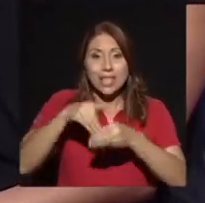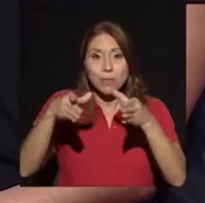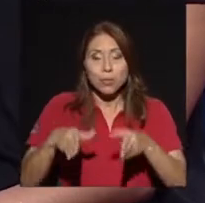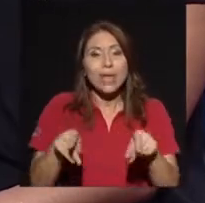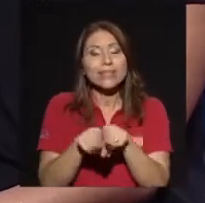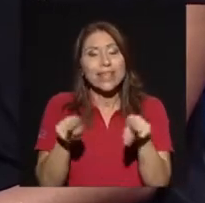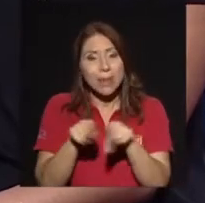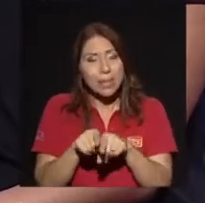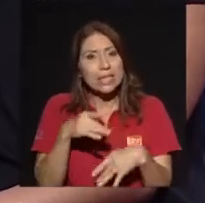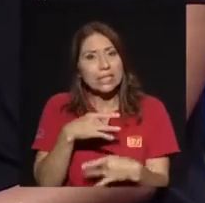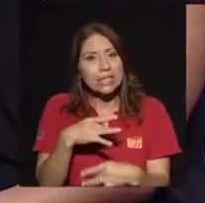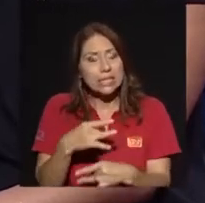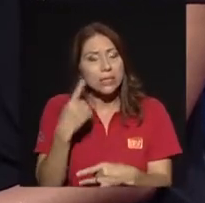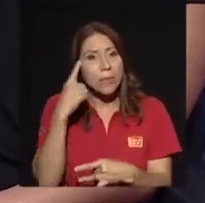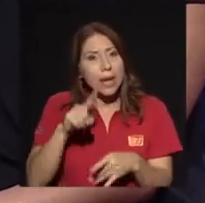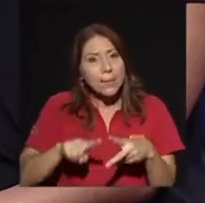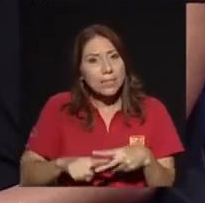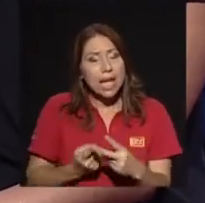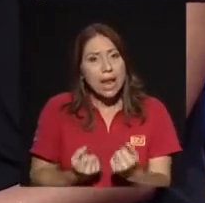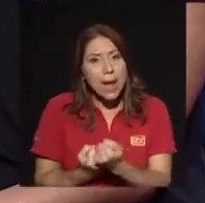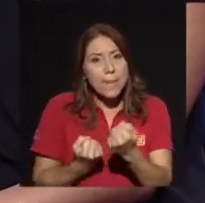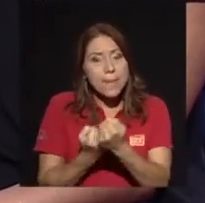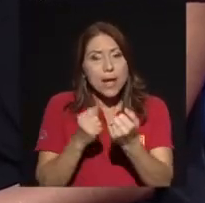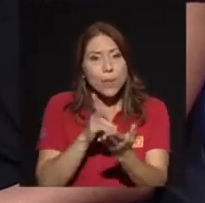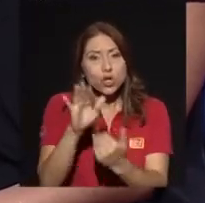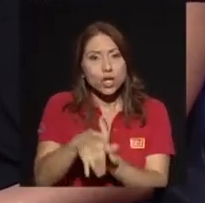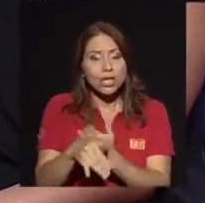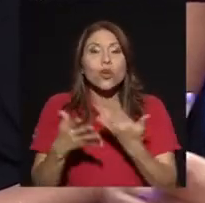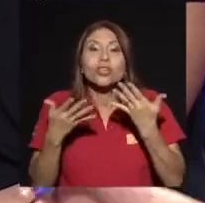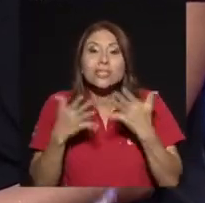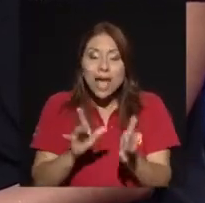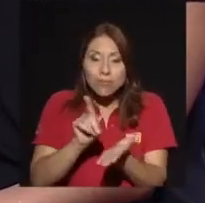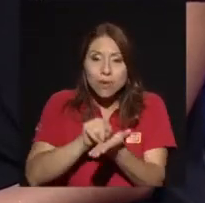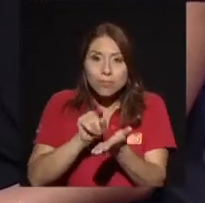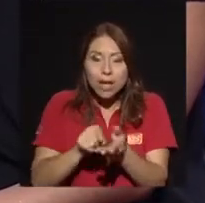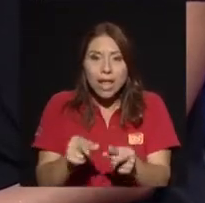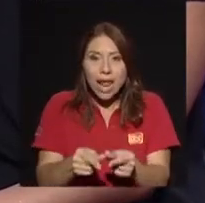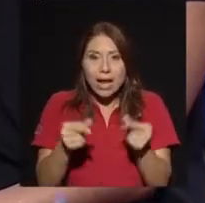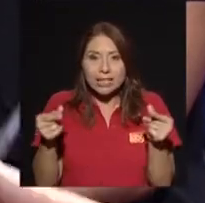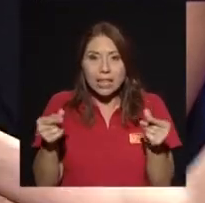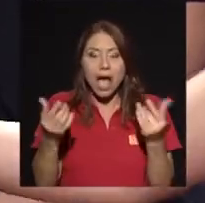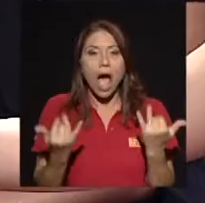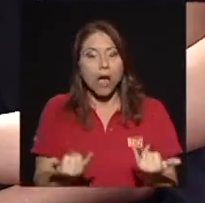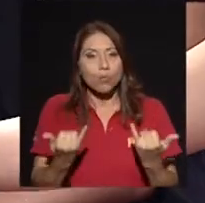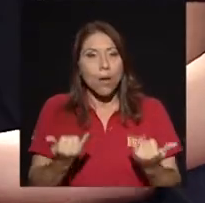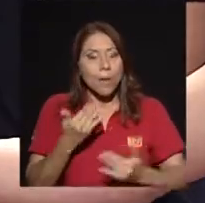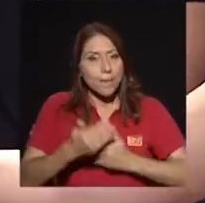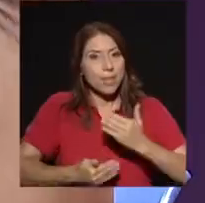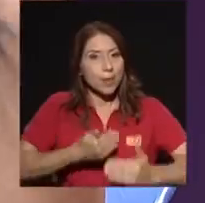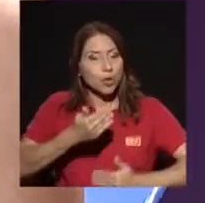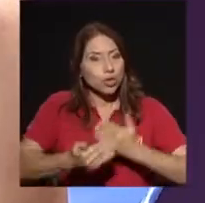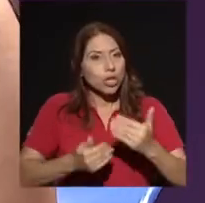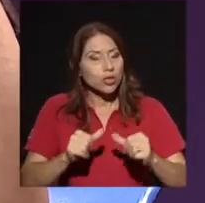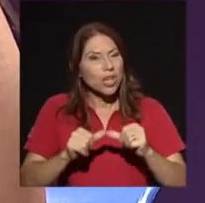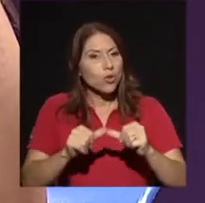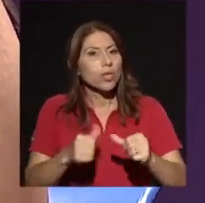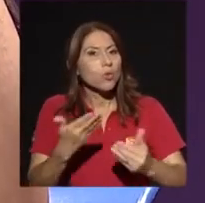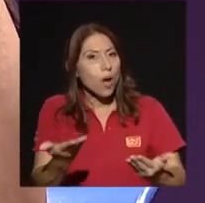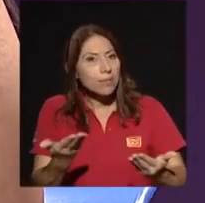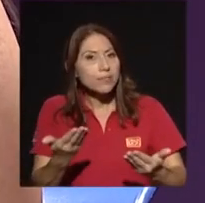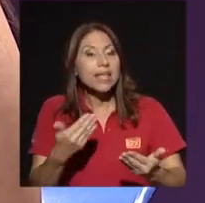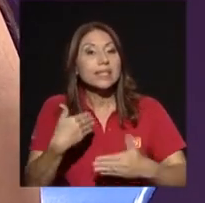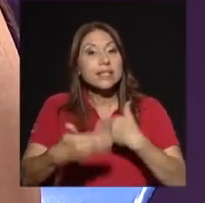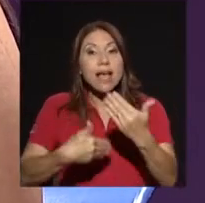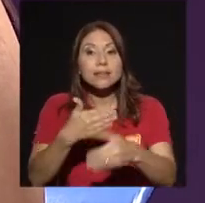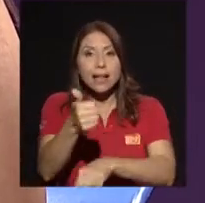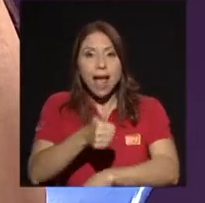de empezar a aportar en el proyecto. Ya fue publicado en la Gaceta, y actualmente el proceso que continúa sería que se le